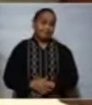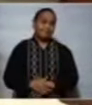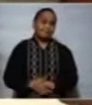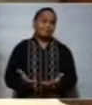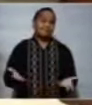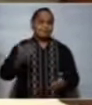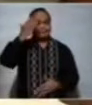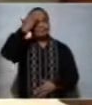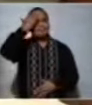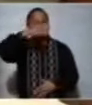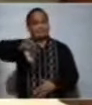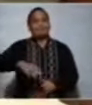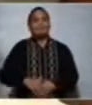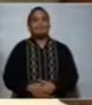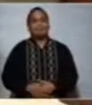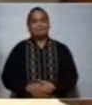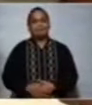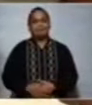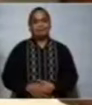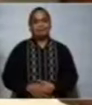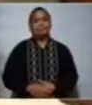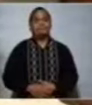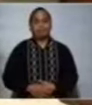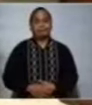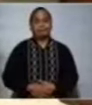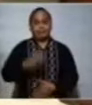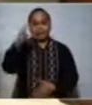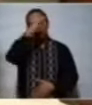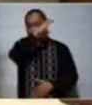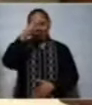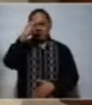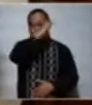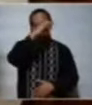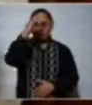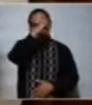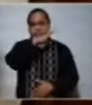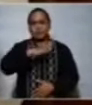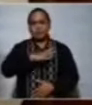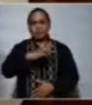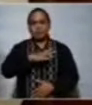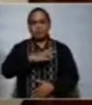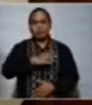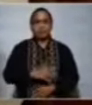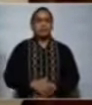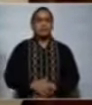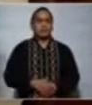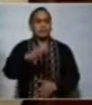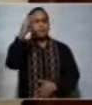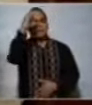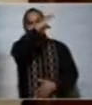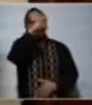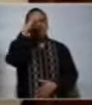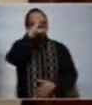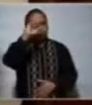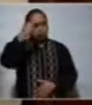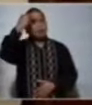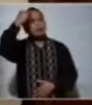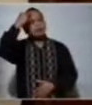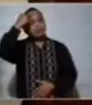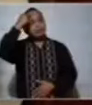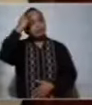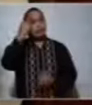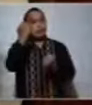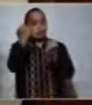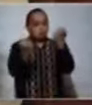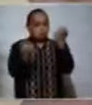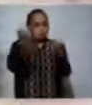todos ahora sabemos sí que ahí. registros El fotográficos otro de día algunos. encontramos, sí, tenemos ahí una fotito para que se acuerden de cómo uno